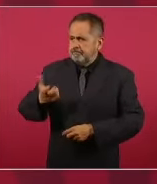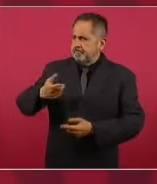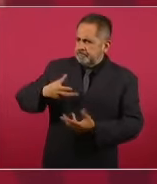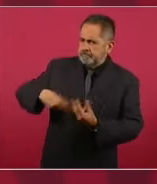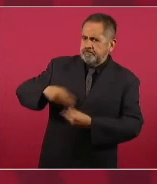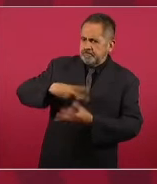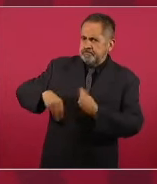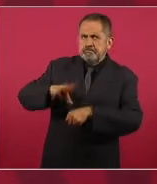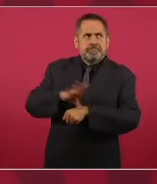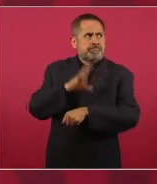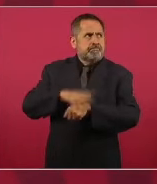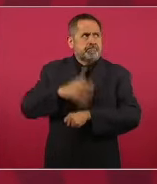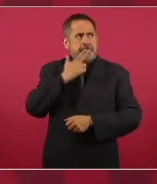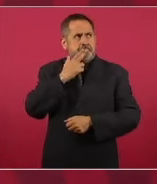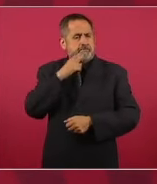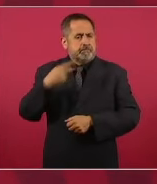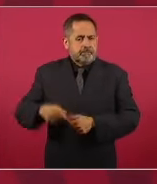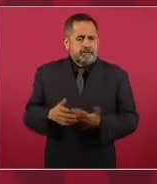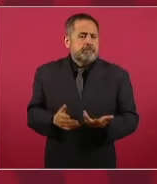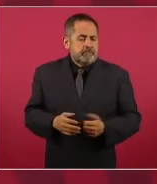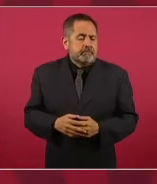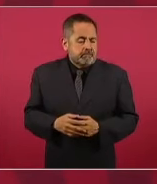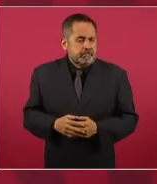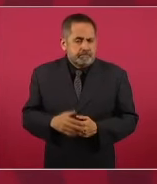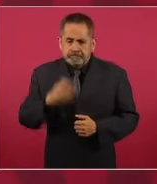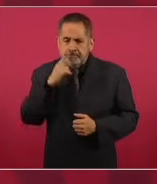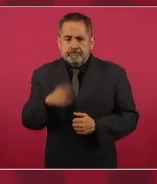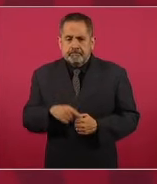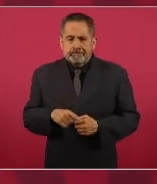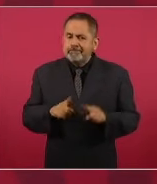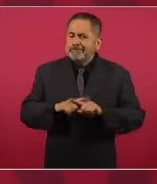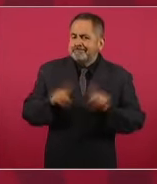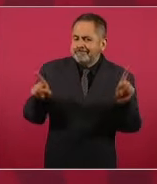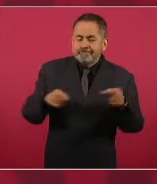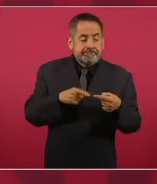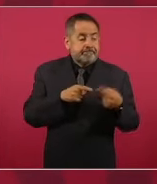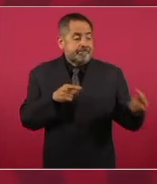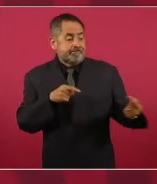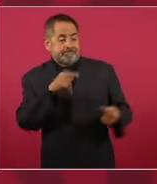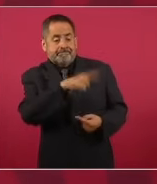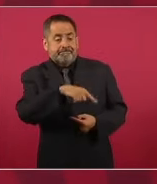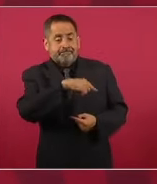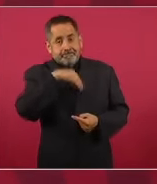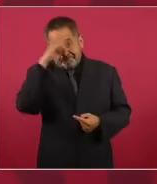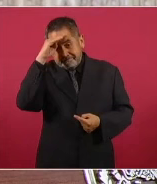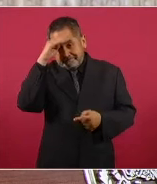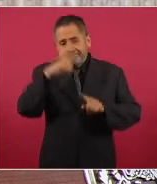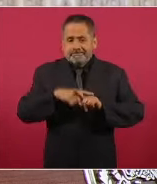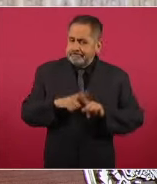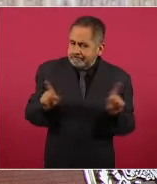muy contrario a lo que opinaban los tecnócratas